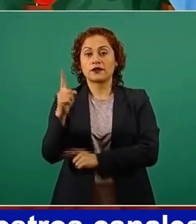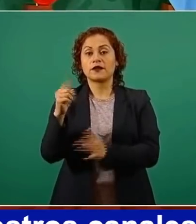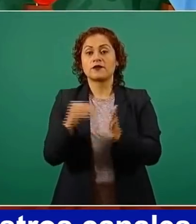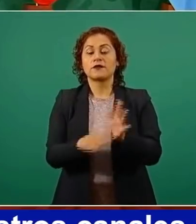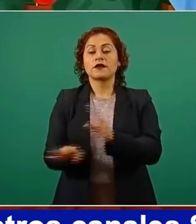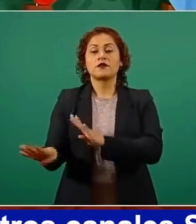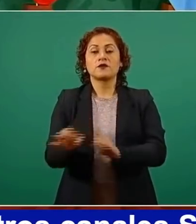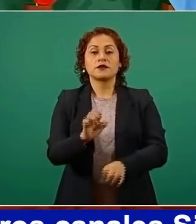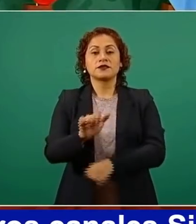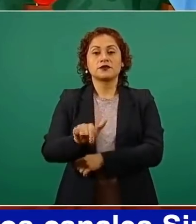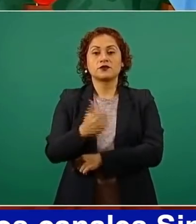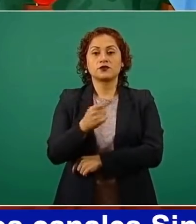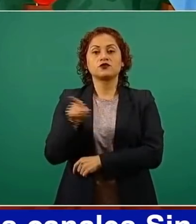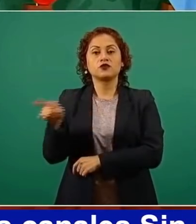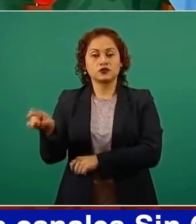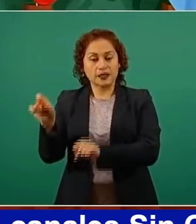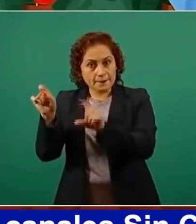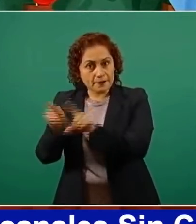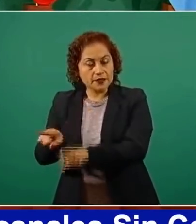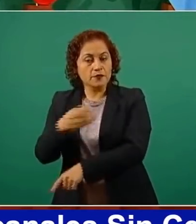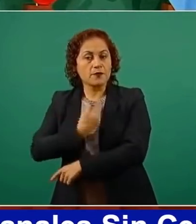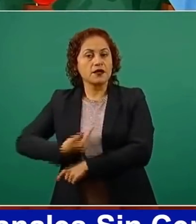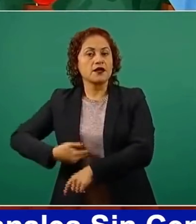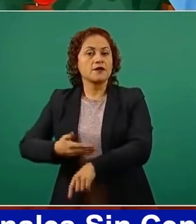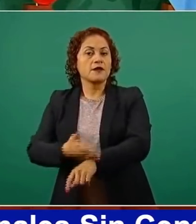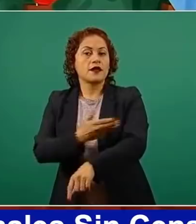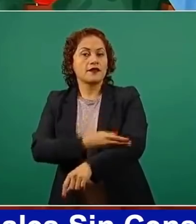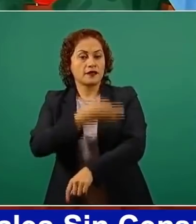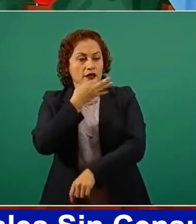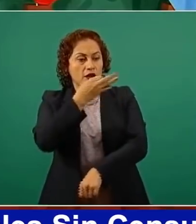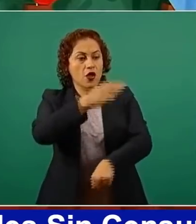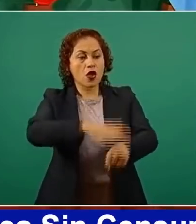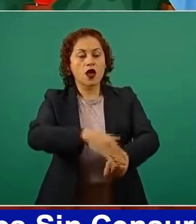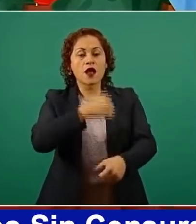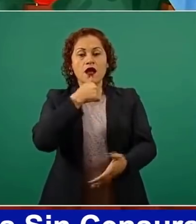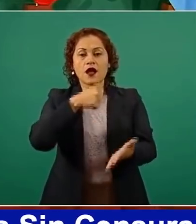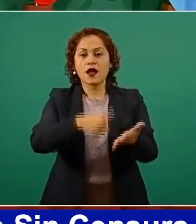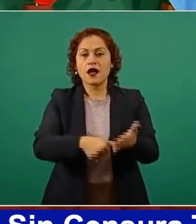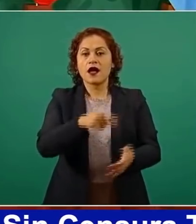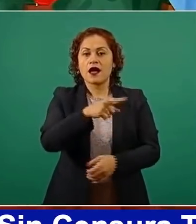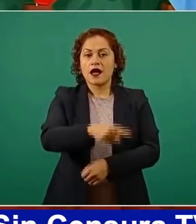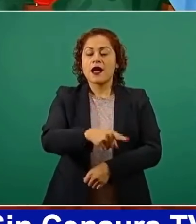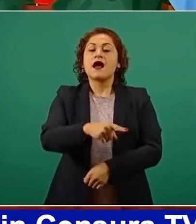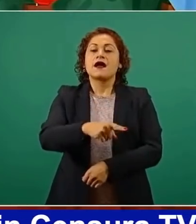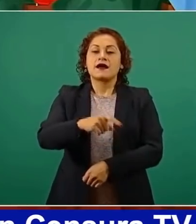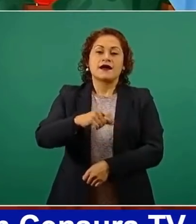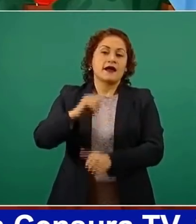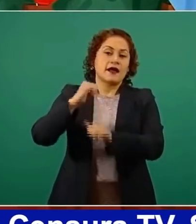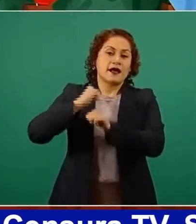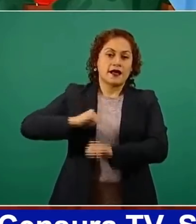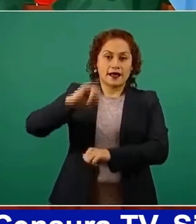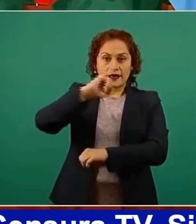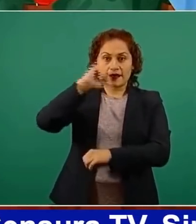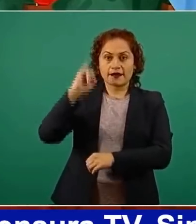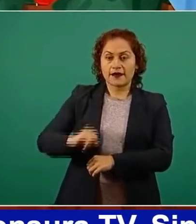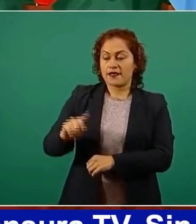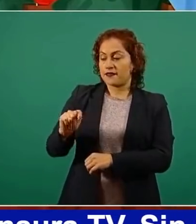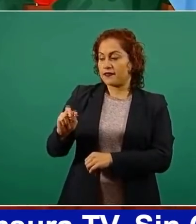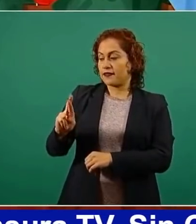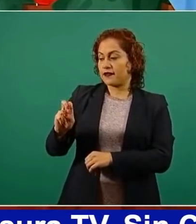1912, Madero le escribe al general Jerónimo Treviño, que seguía siendo el hombre fuerte de Nuevo León.